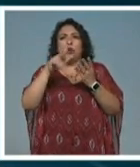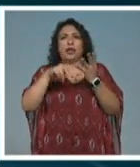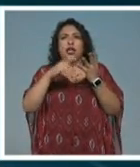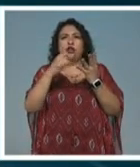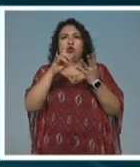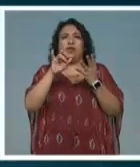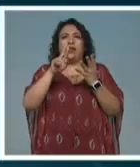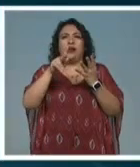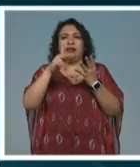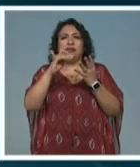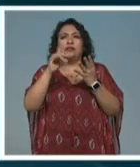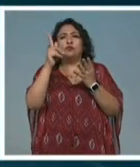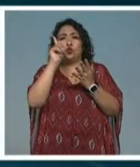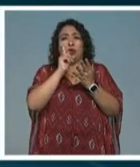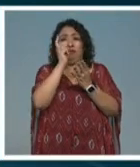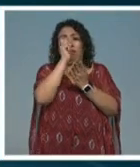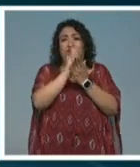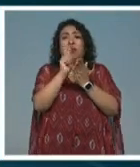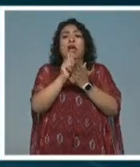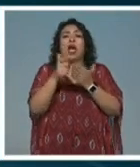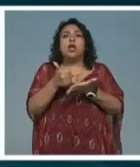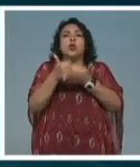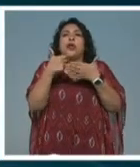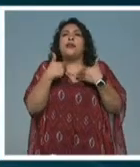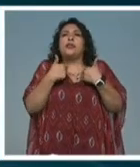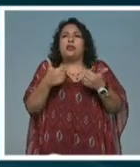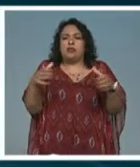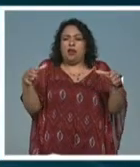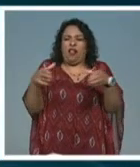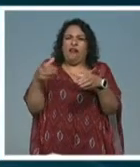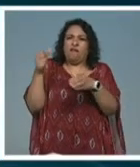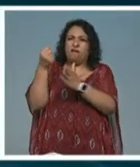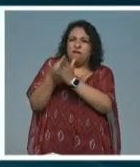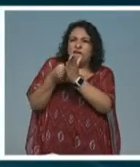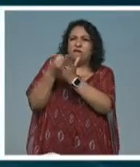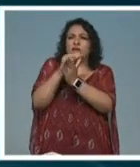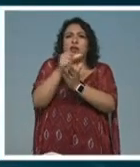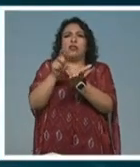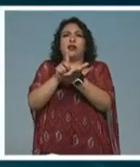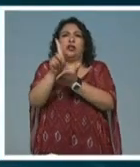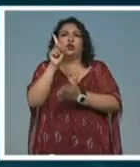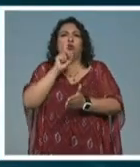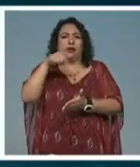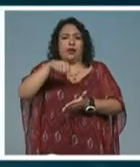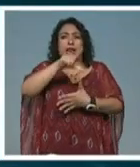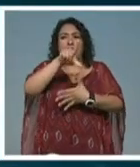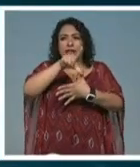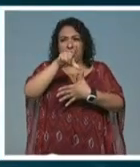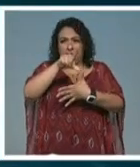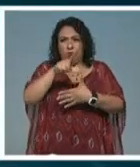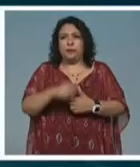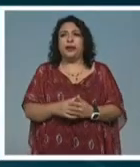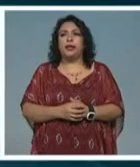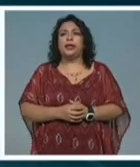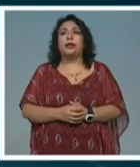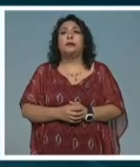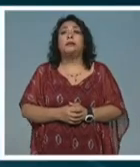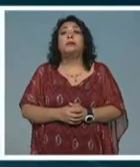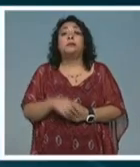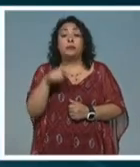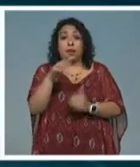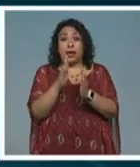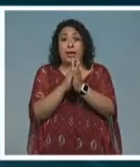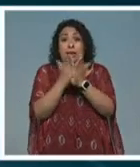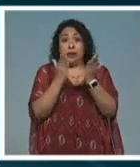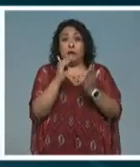Yuderquiz Espinosa, escritoras que permiten comprender el movimiento de la lucha por los derechos de la mujer desde Latinoamérica. Este libro